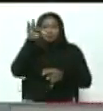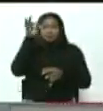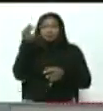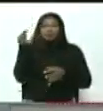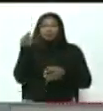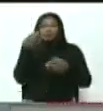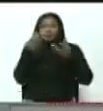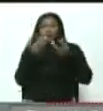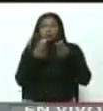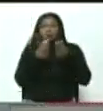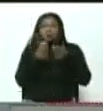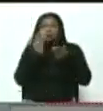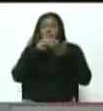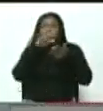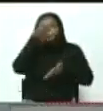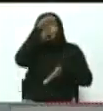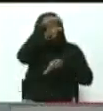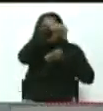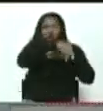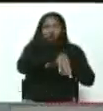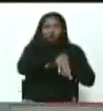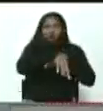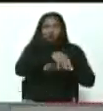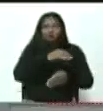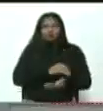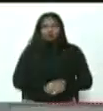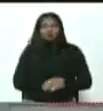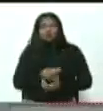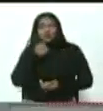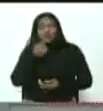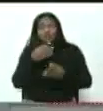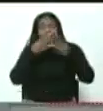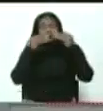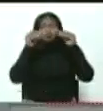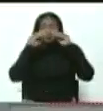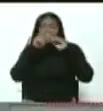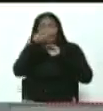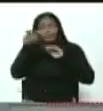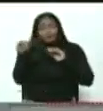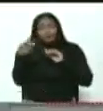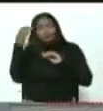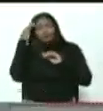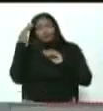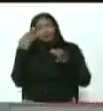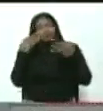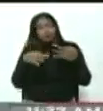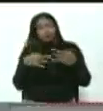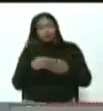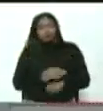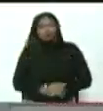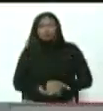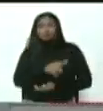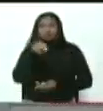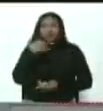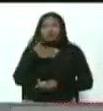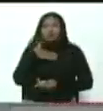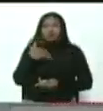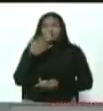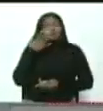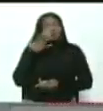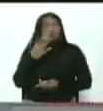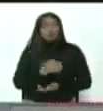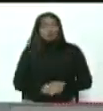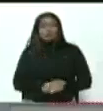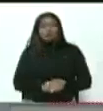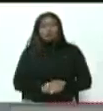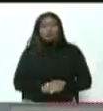después, ¿para dónde va ese papelito? Para la caja. Eso hay que decirle a todo el mundo cómo es. Es muy sencillo. Si usted quiere votar, por ejemplo, por la UPB,